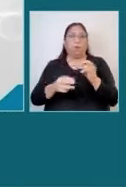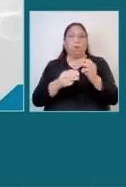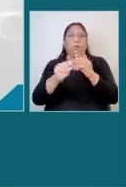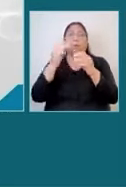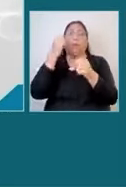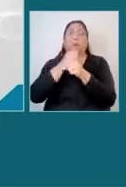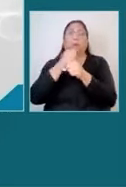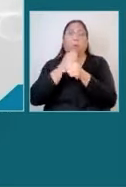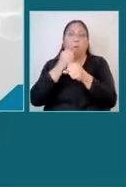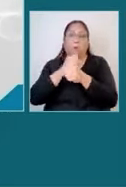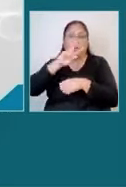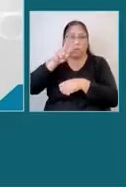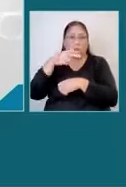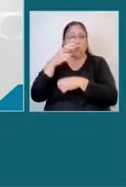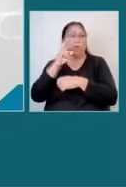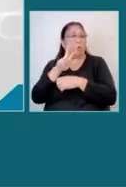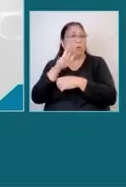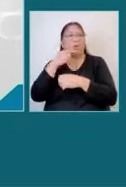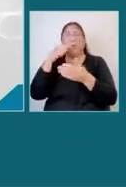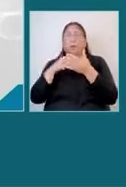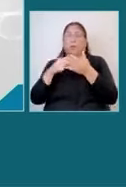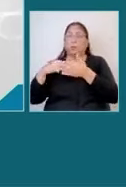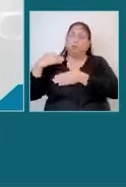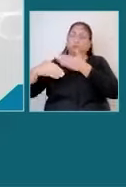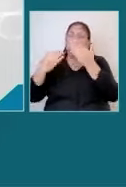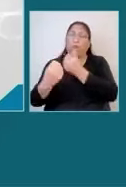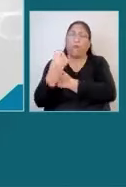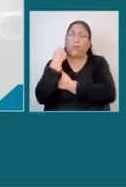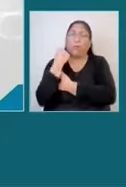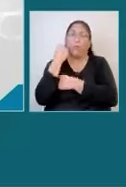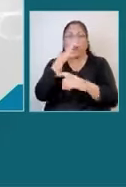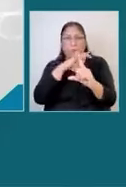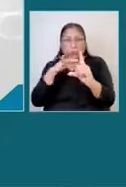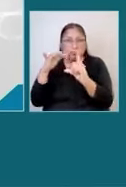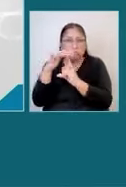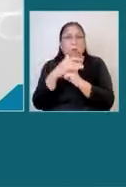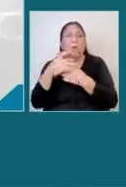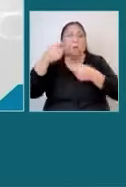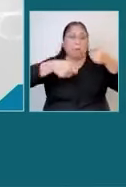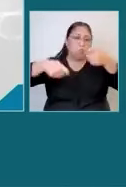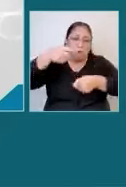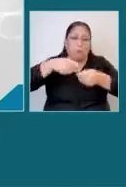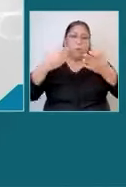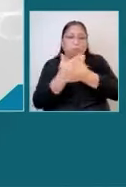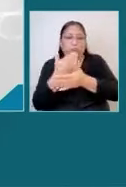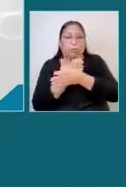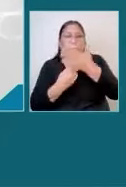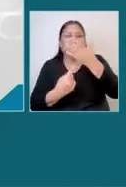implementando desde el 2013, que lo que busca es fortalecer el ecosistema de emprendimiento e innovación,